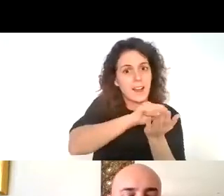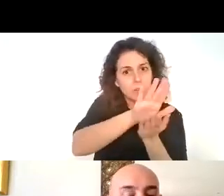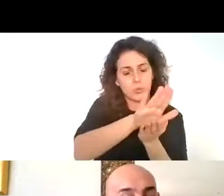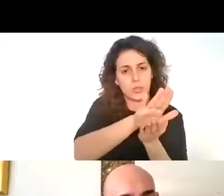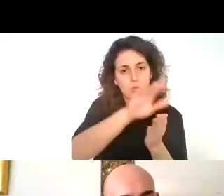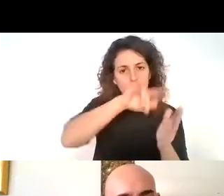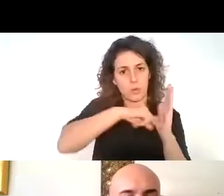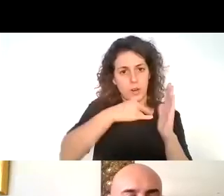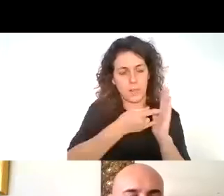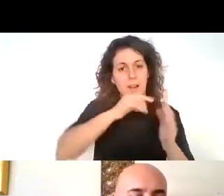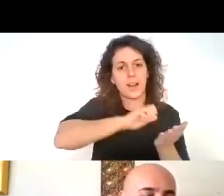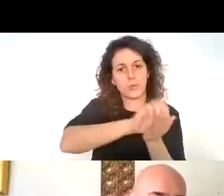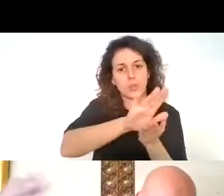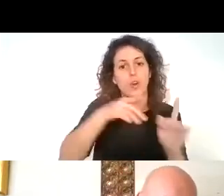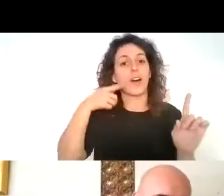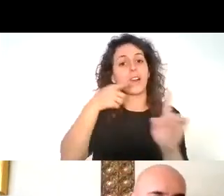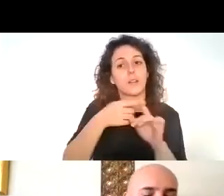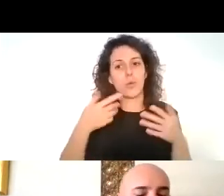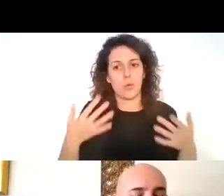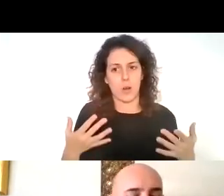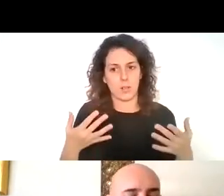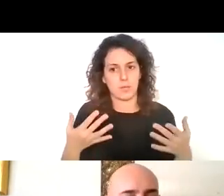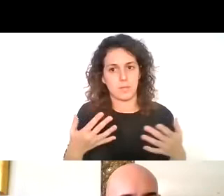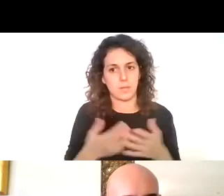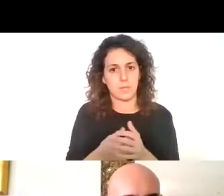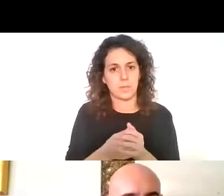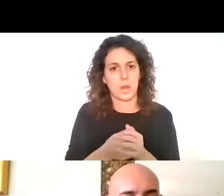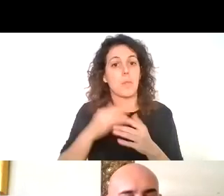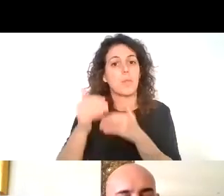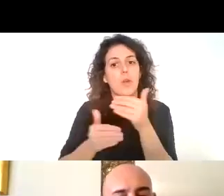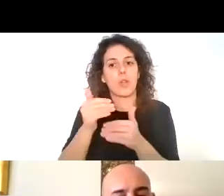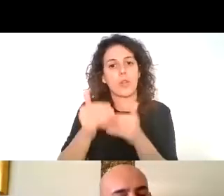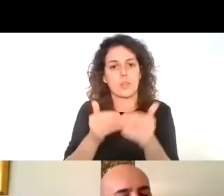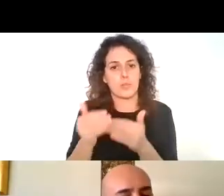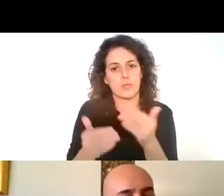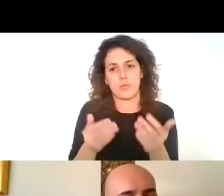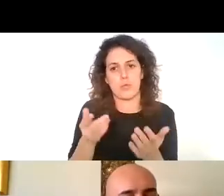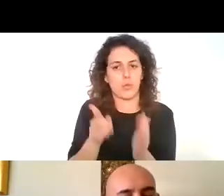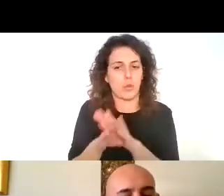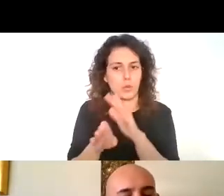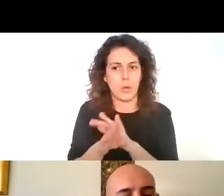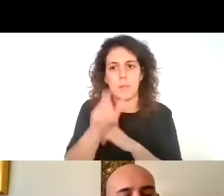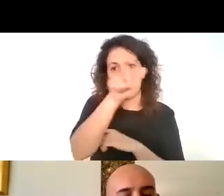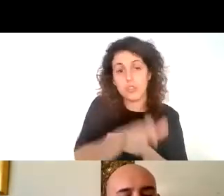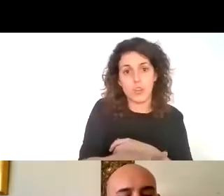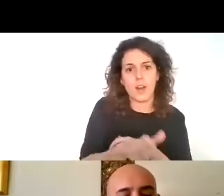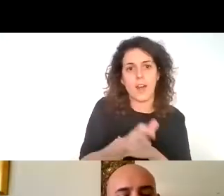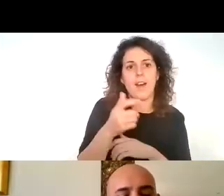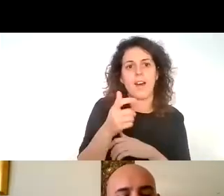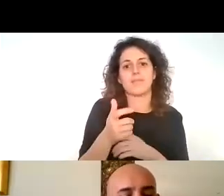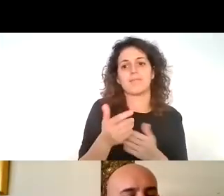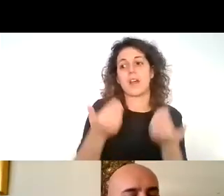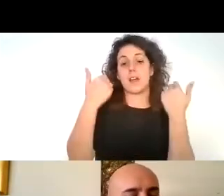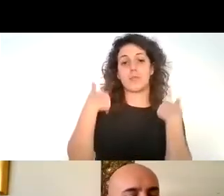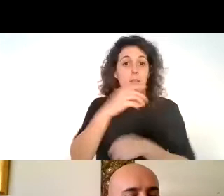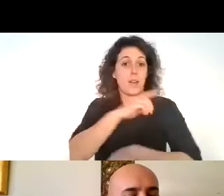vuelta. De vuelta hará el proceso a la inversa. Visitará al licenciado en educación física, que comprobará su evolución, y